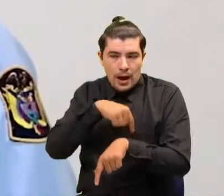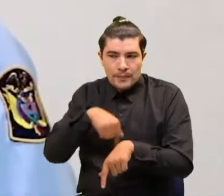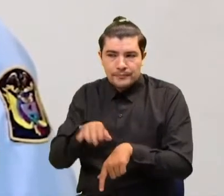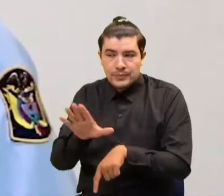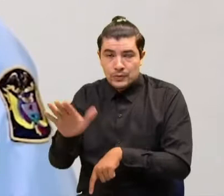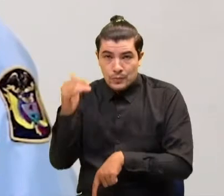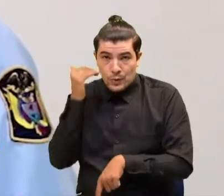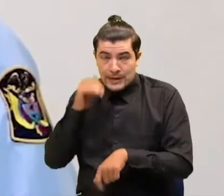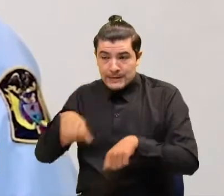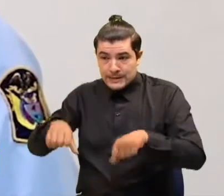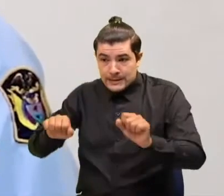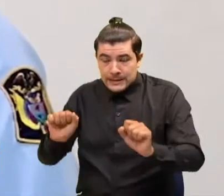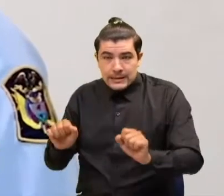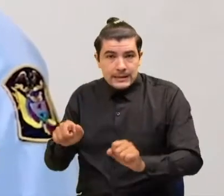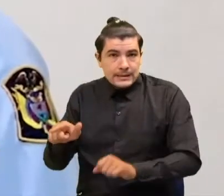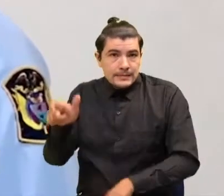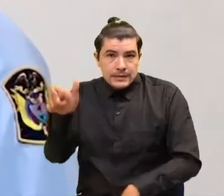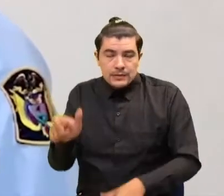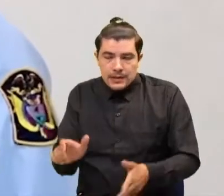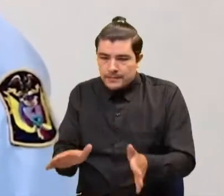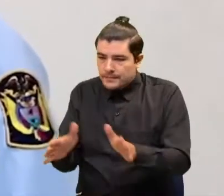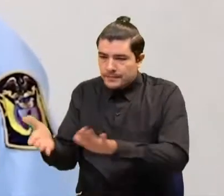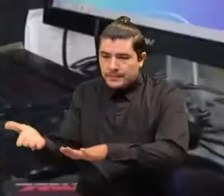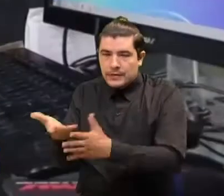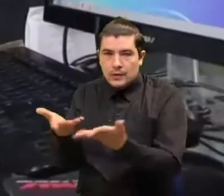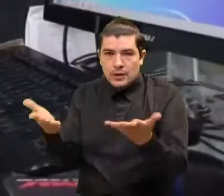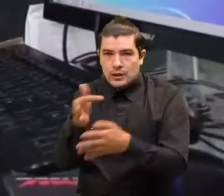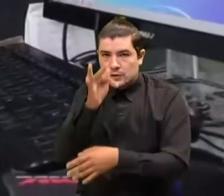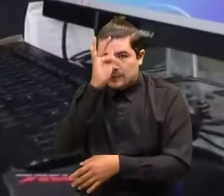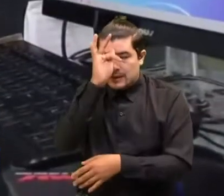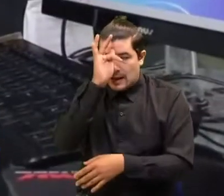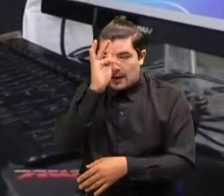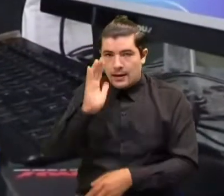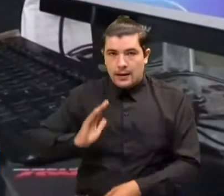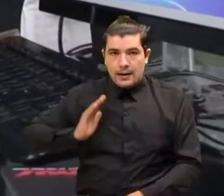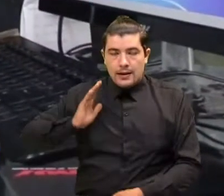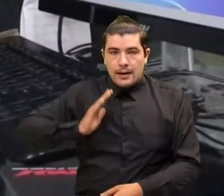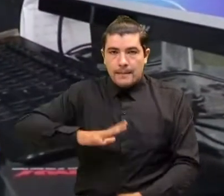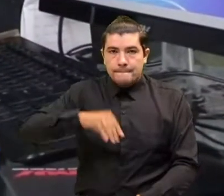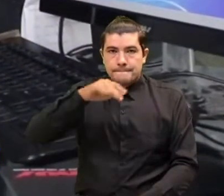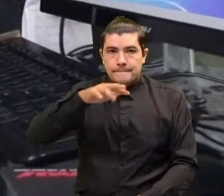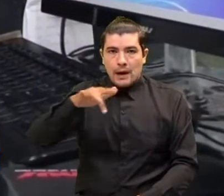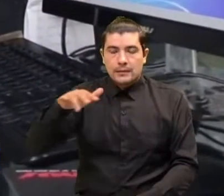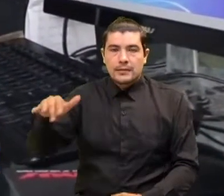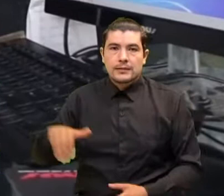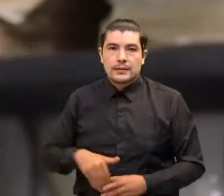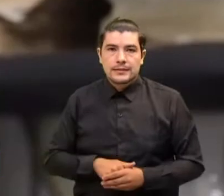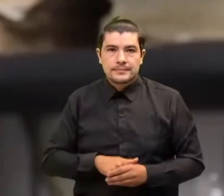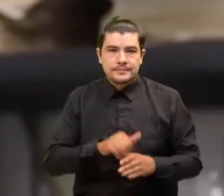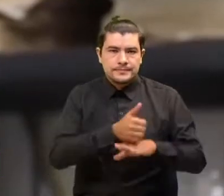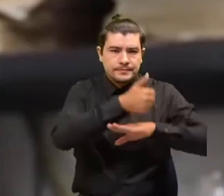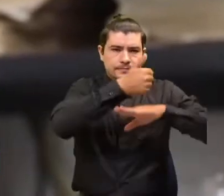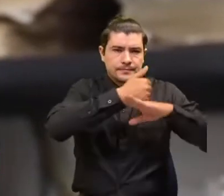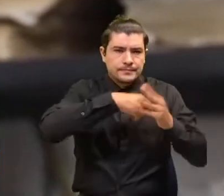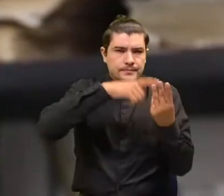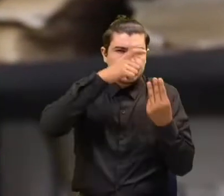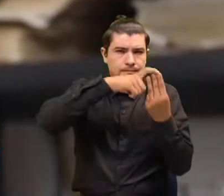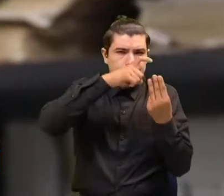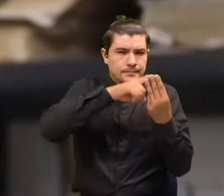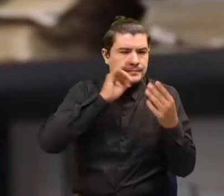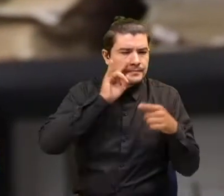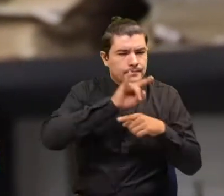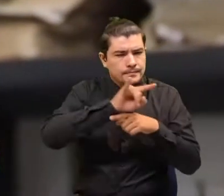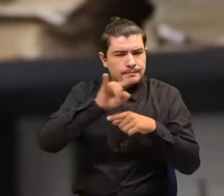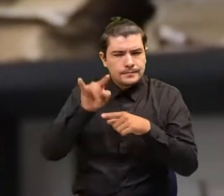de las motocicletas fallece en la clínica Magdalena. Frente a esta situación, la Inspección de Tránsito y Transporte reitera su llamado a